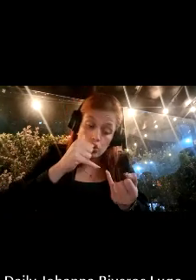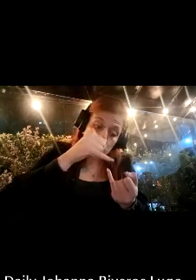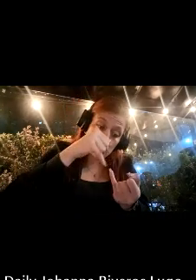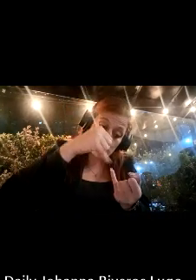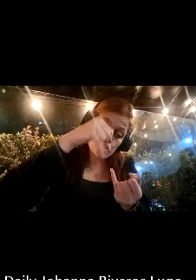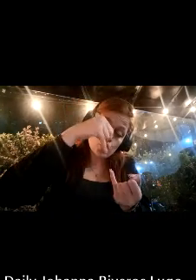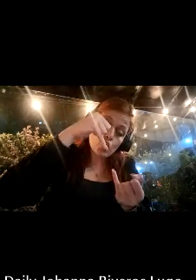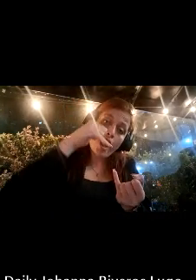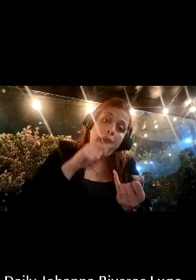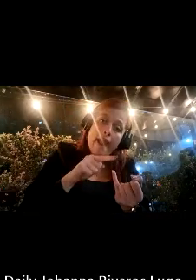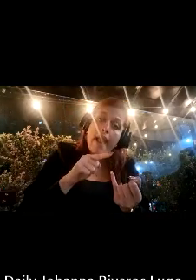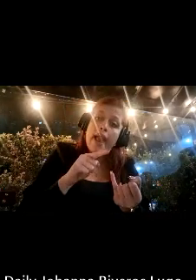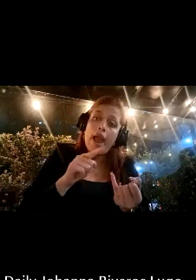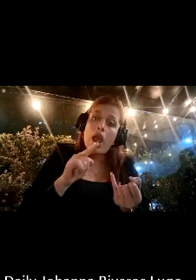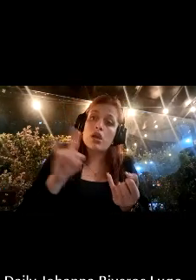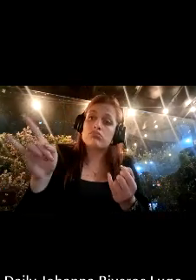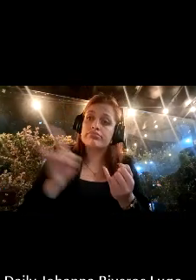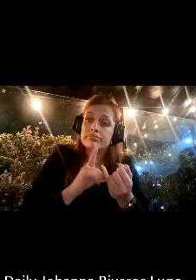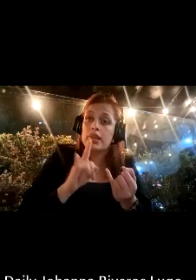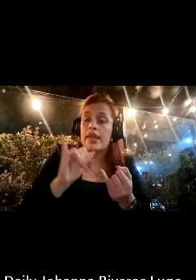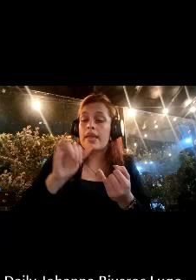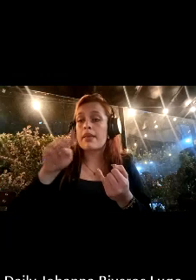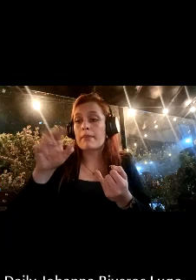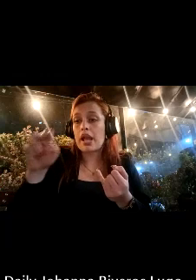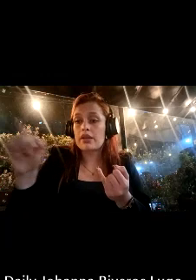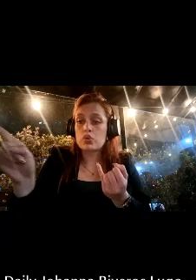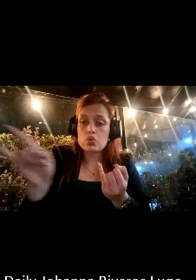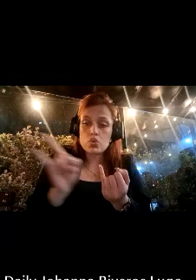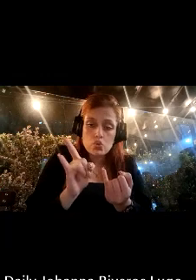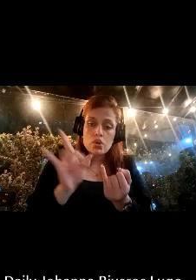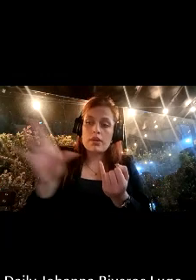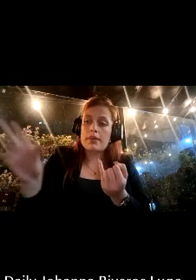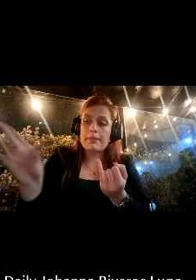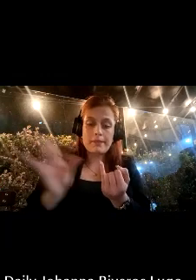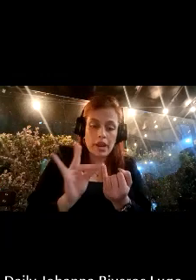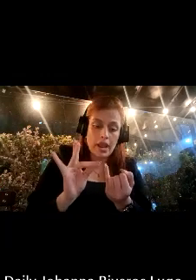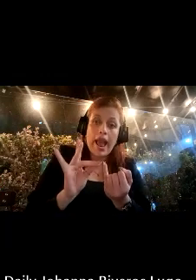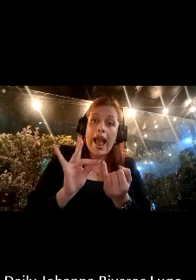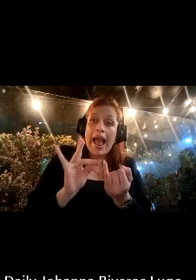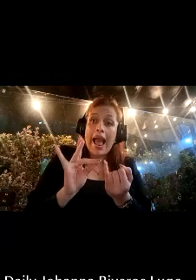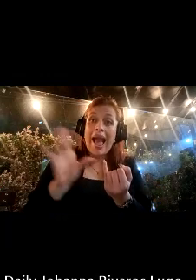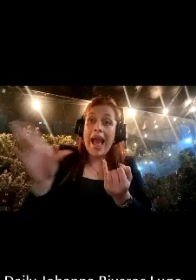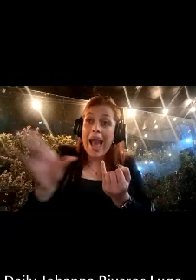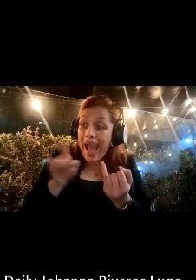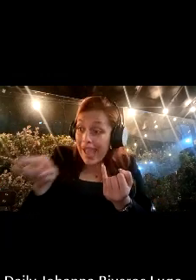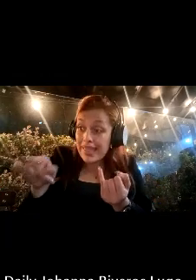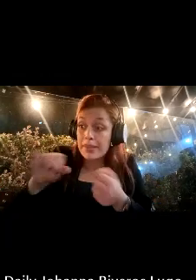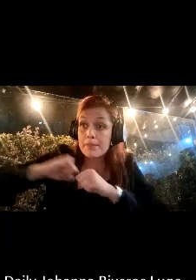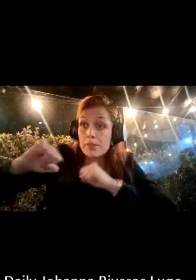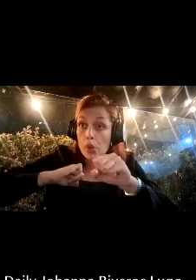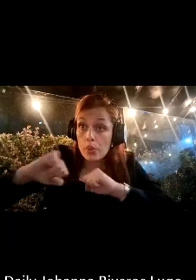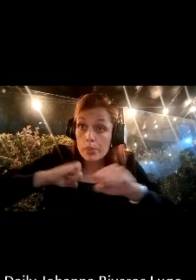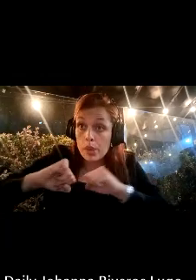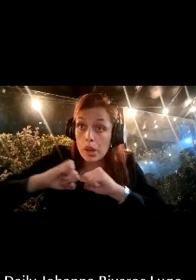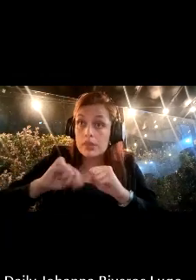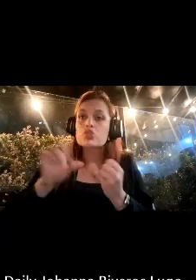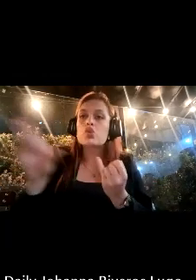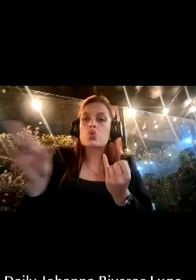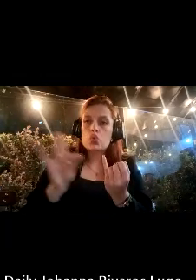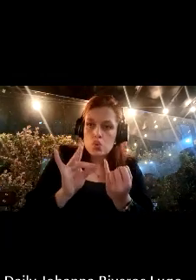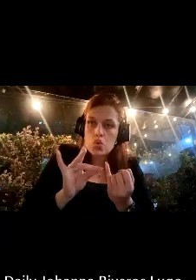de un imán, de un campo electromagnético, al conforme se mueve ese imán, también se mueven los electrones. Y eso es lo